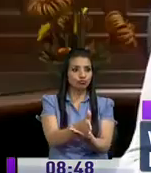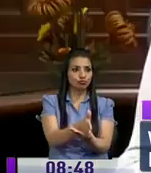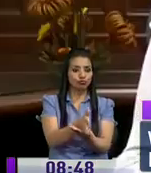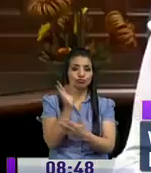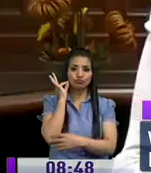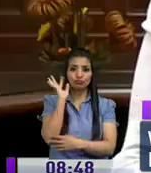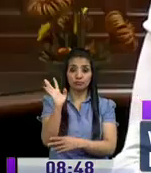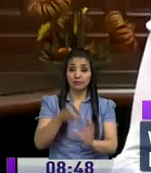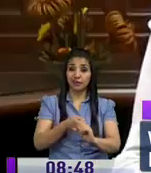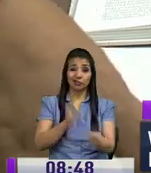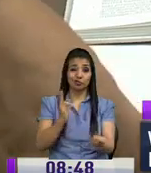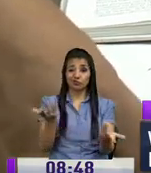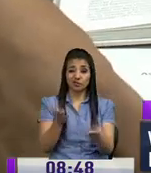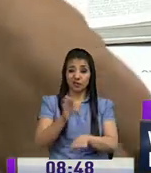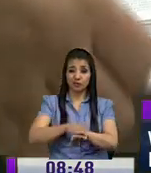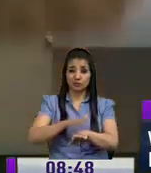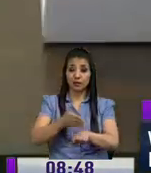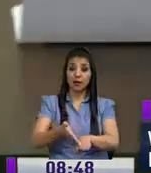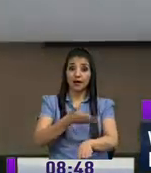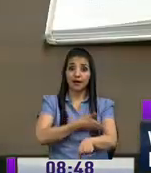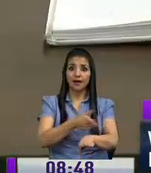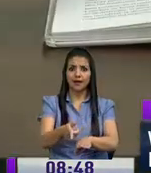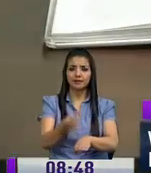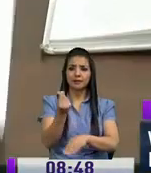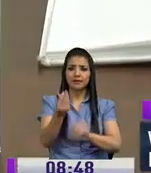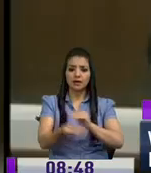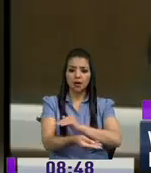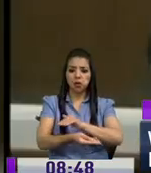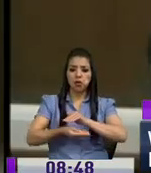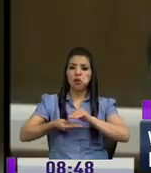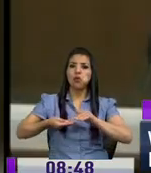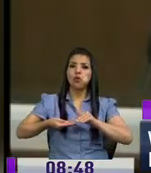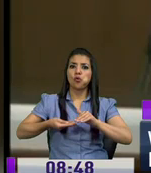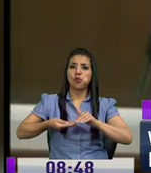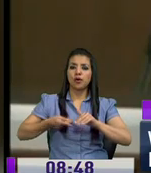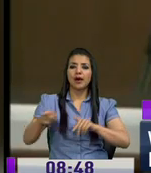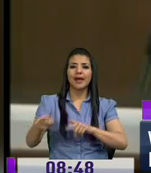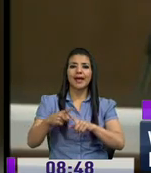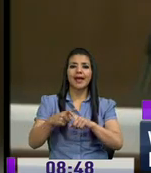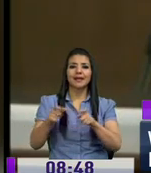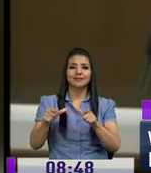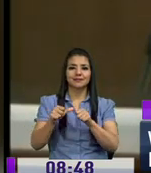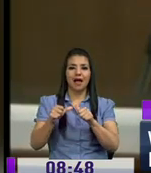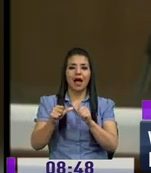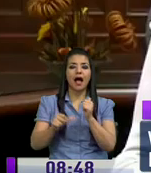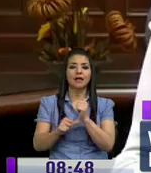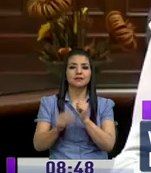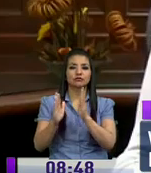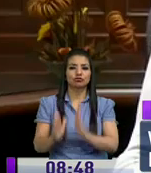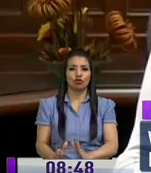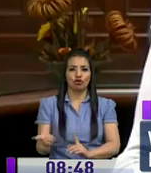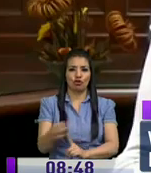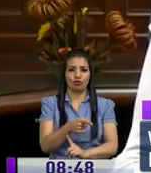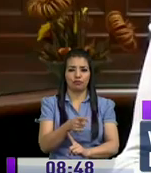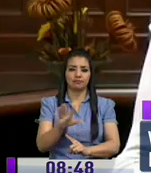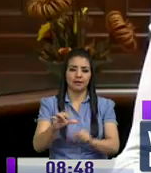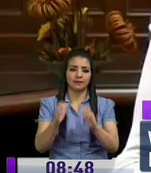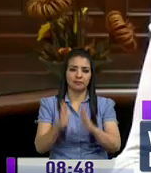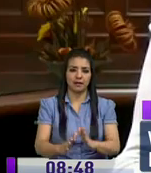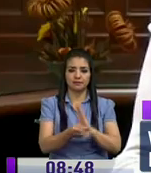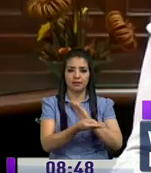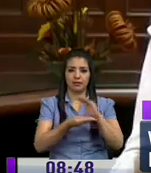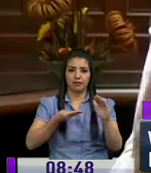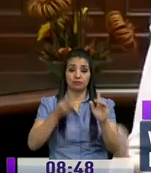de Vicuña se da luego de las denuncias del supuesto cobro de diezmos cuando ejercía la función de legisladora. En el video, Vicuña rechazó